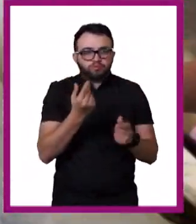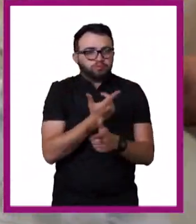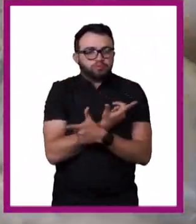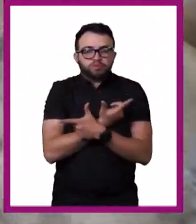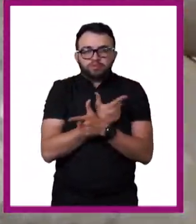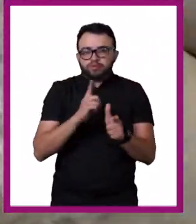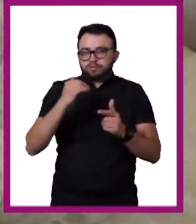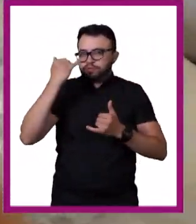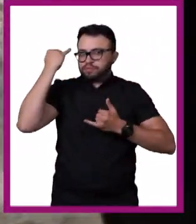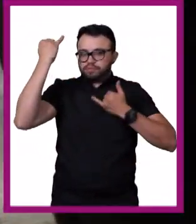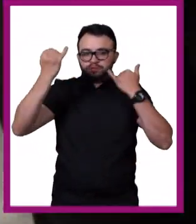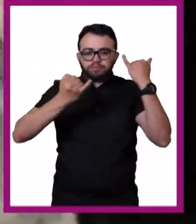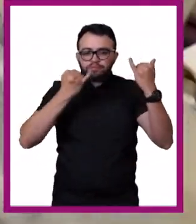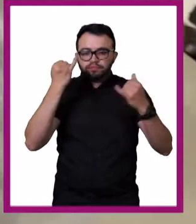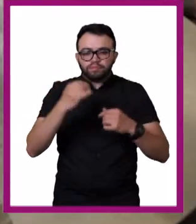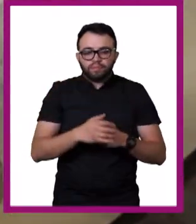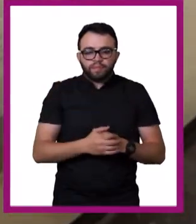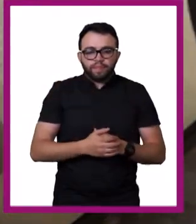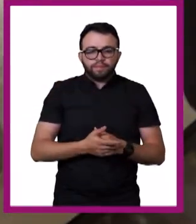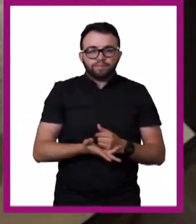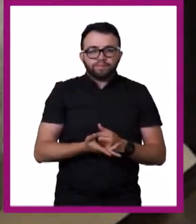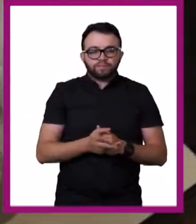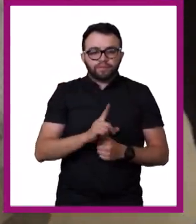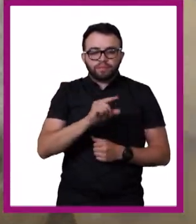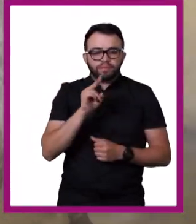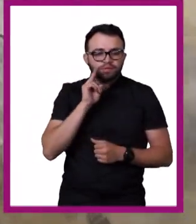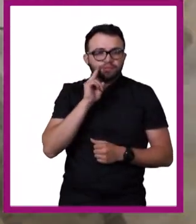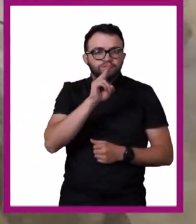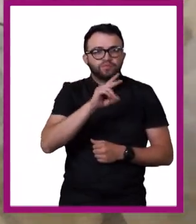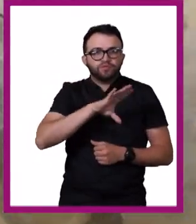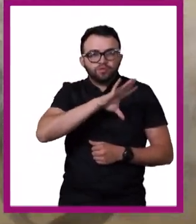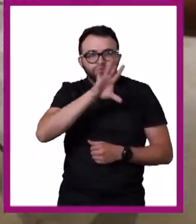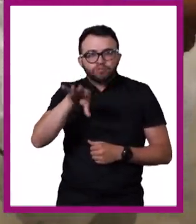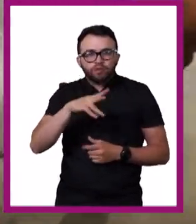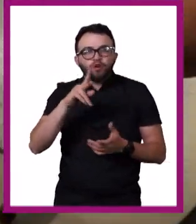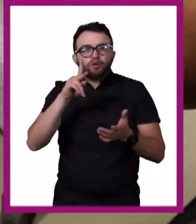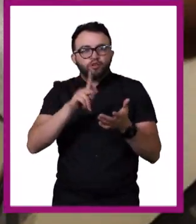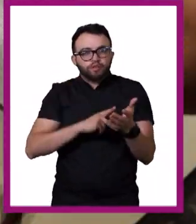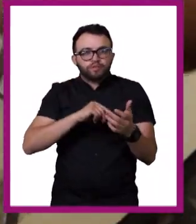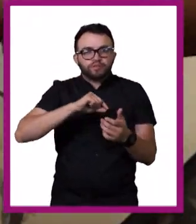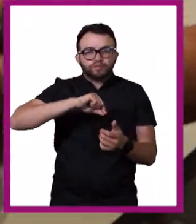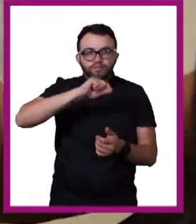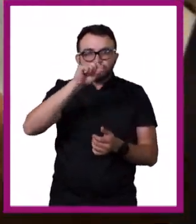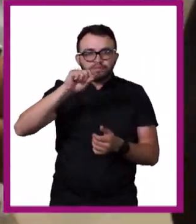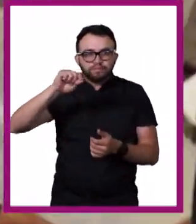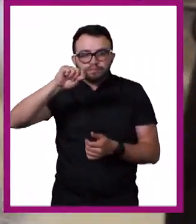Sí. Aquí ya vamos buscando otra vez la solución.